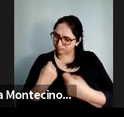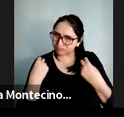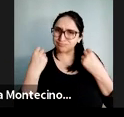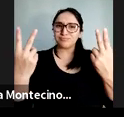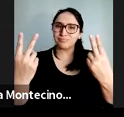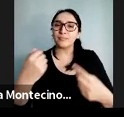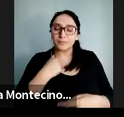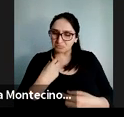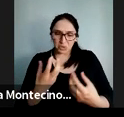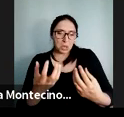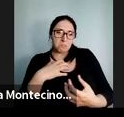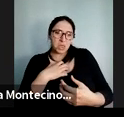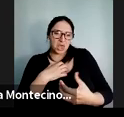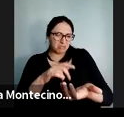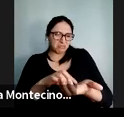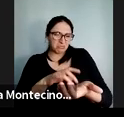nuestros dispositivos,